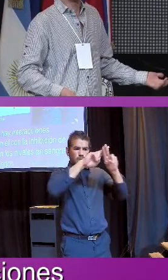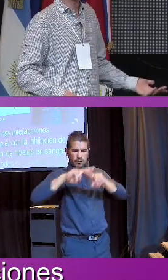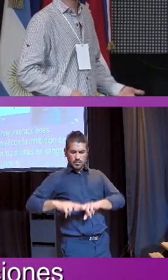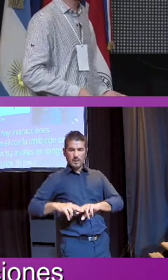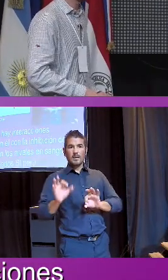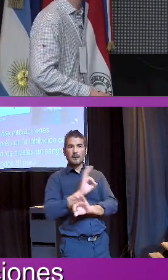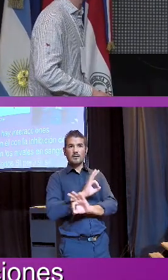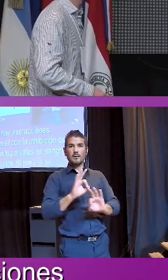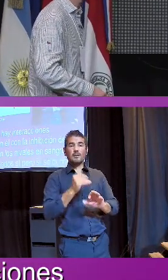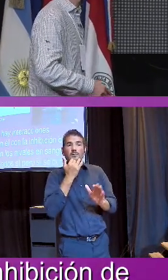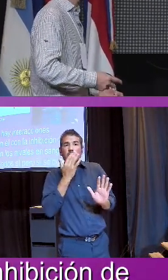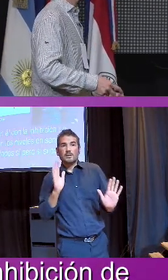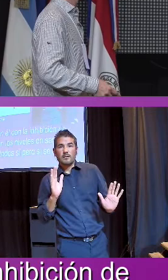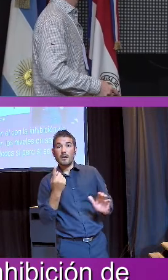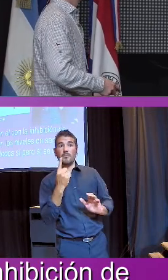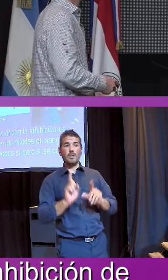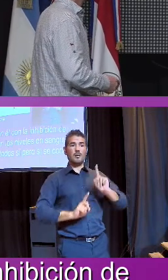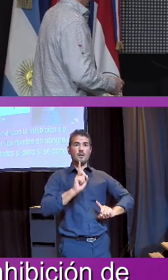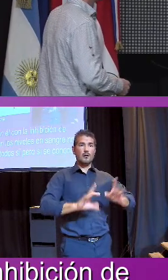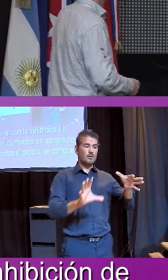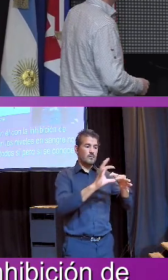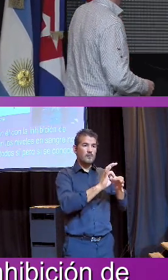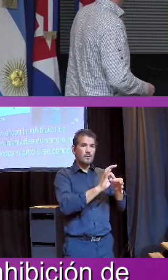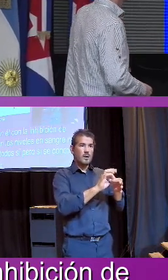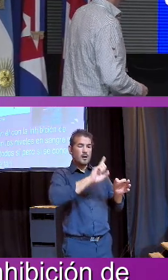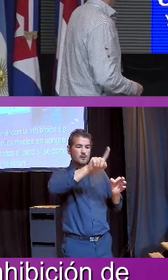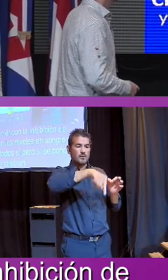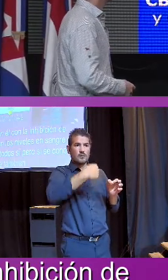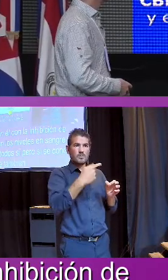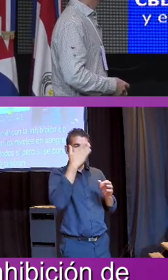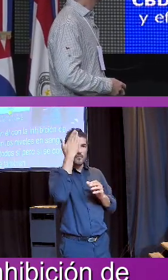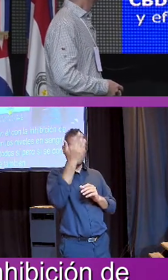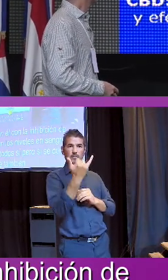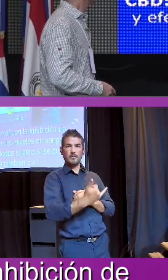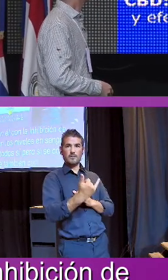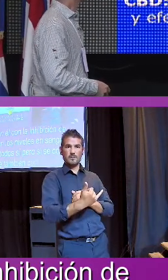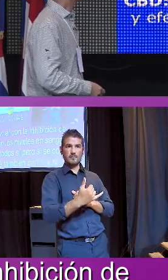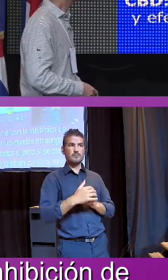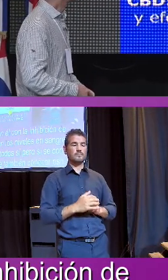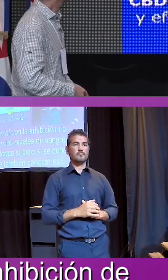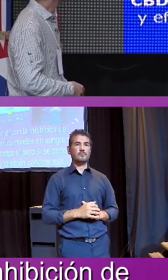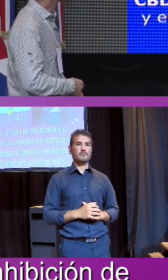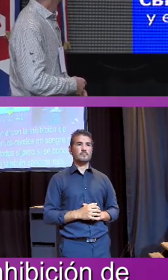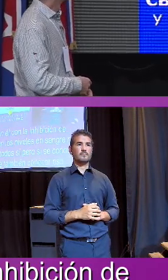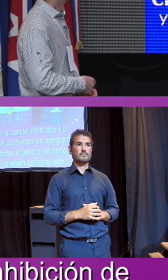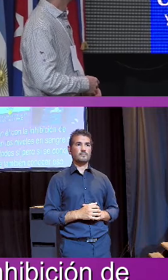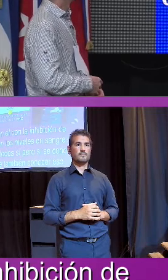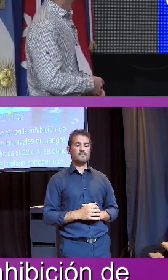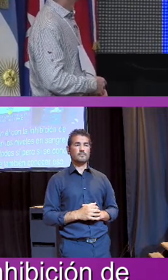pero sí se conoce que hay interacciones, entonces hay que también conocer eso.